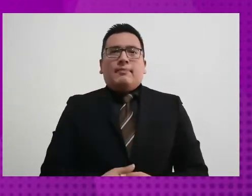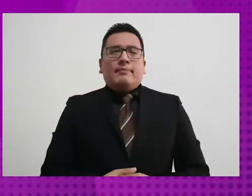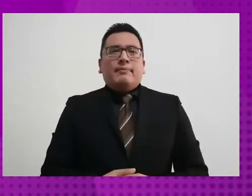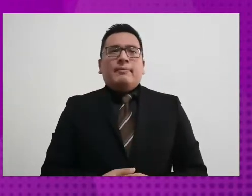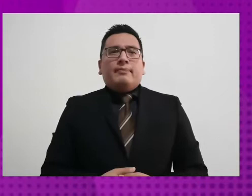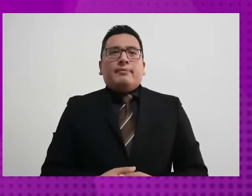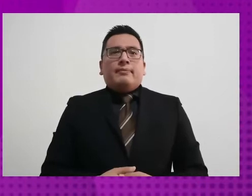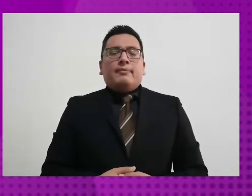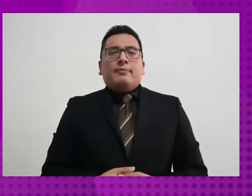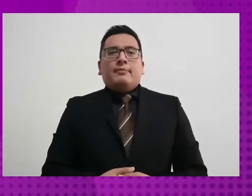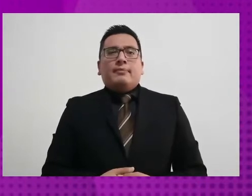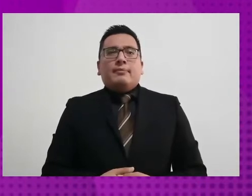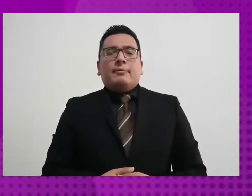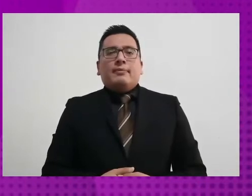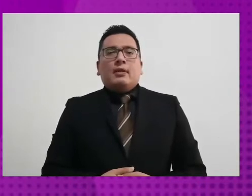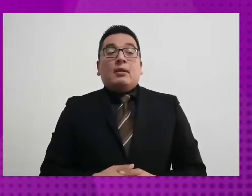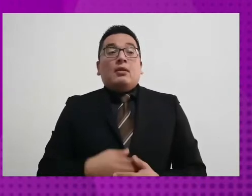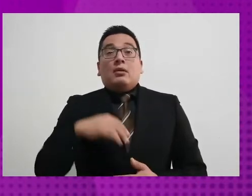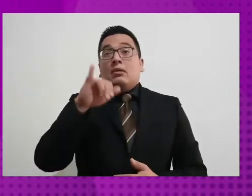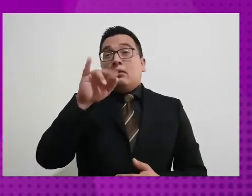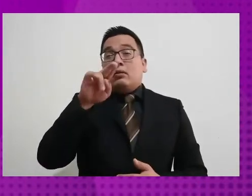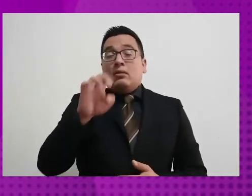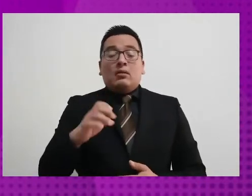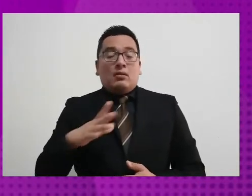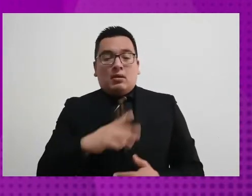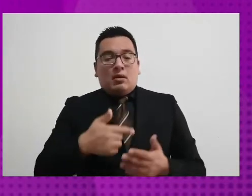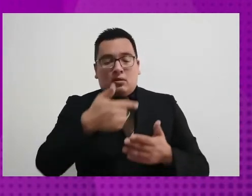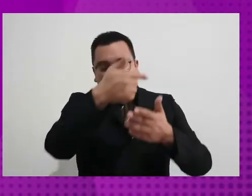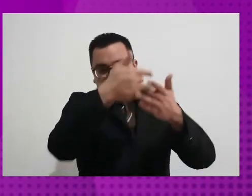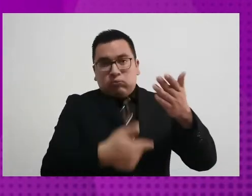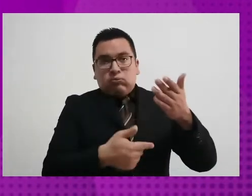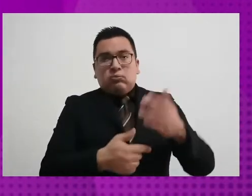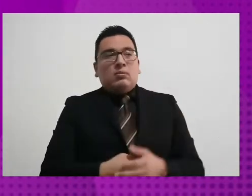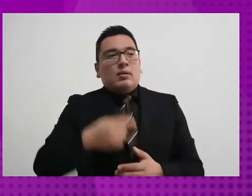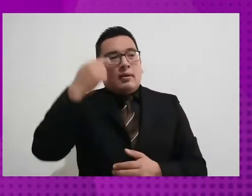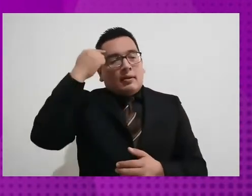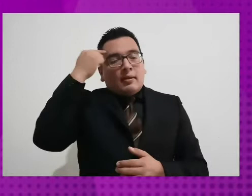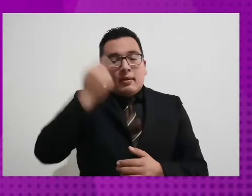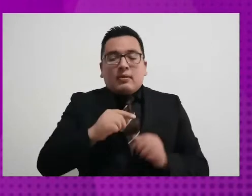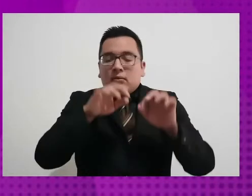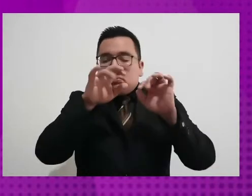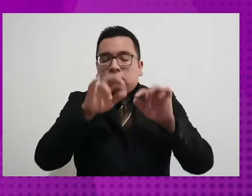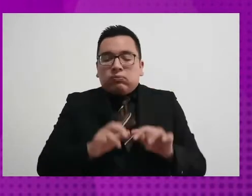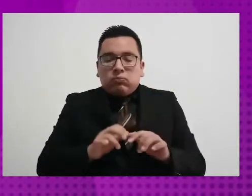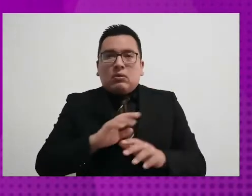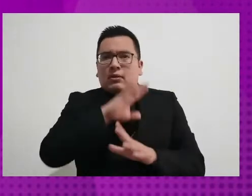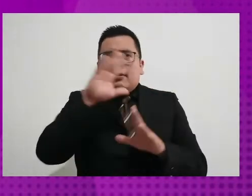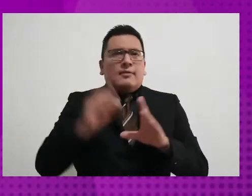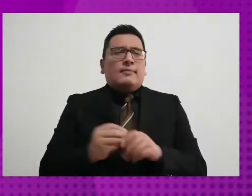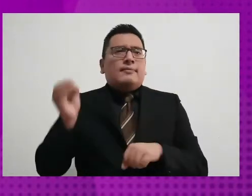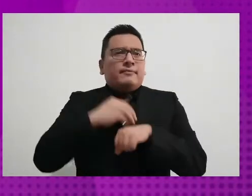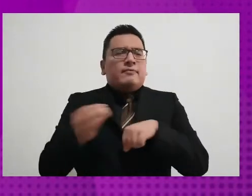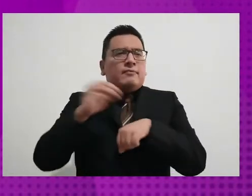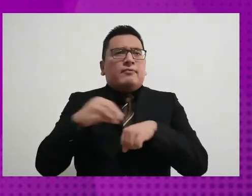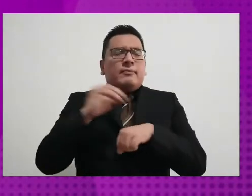2020-2021. La idea del Instituto Nacional Electoral es crear este sistema informático para albergar la información, con una